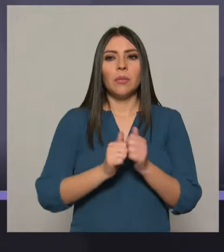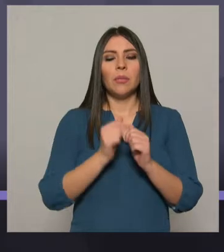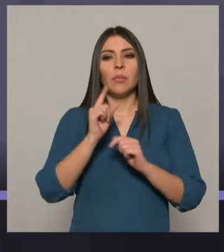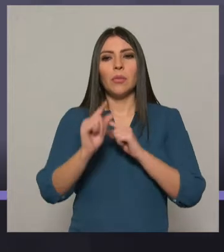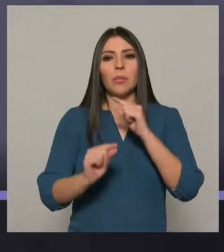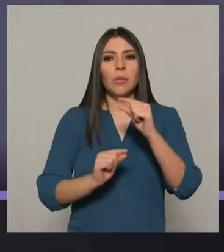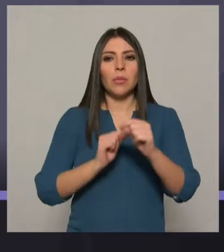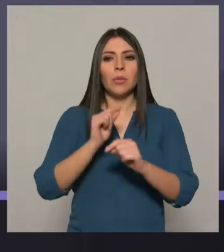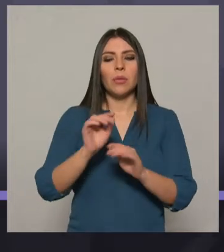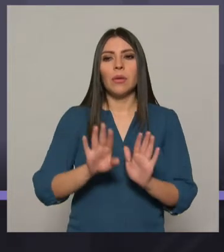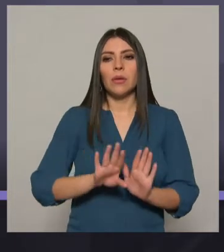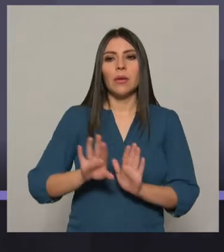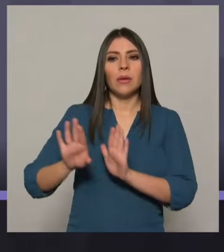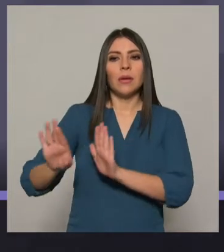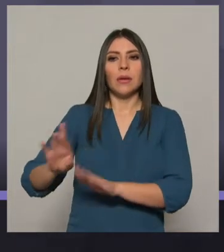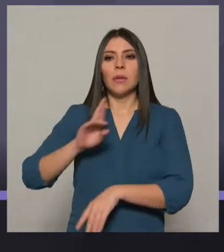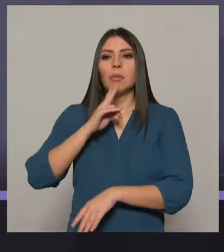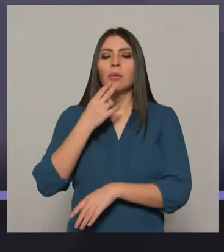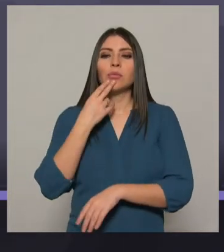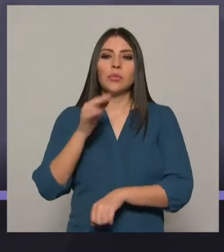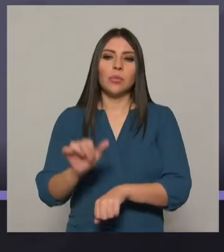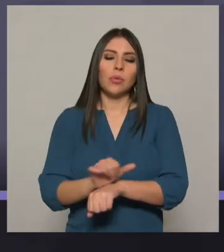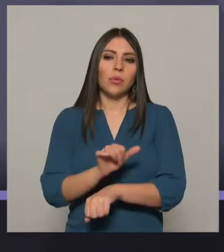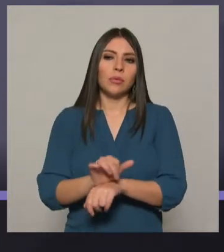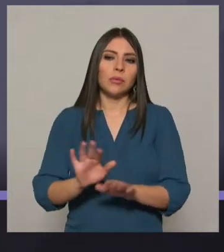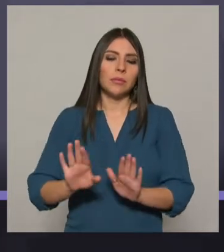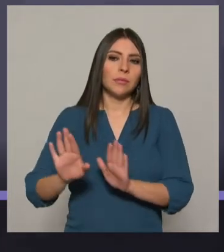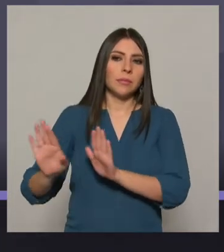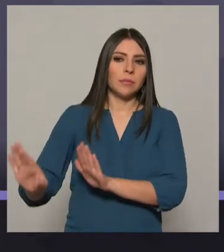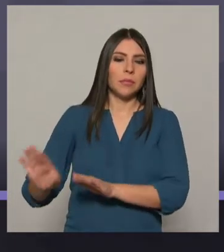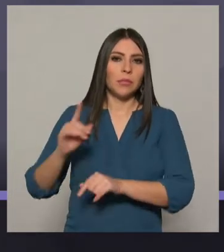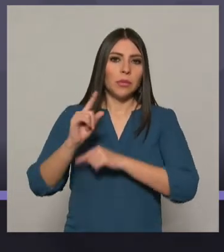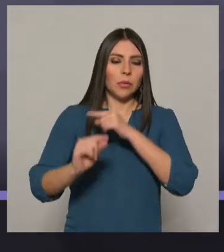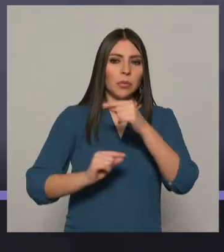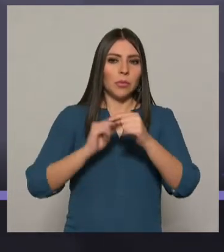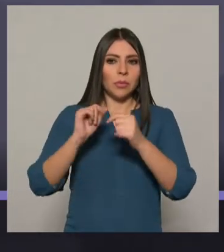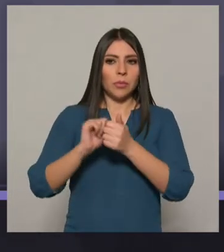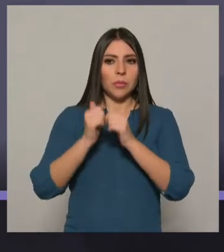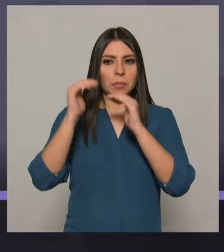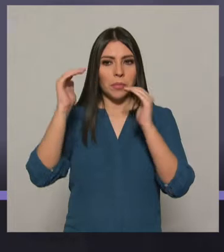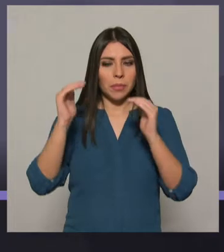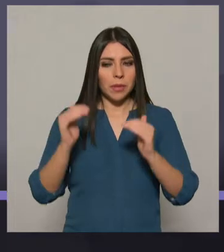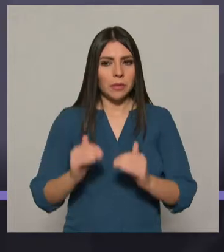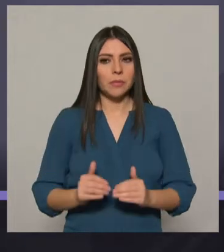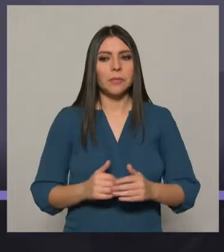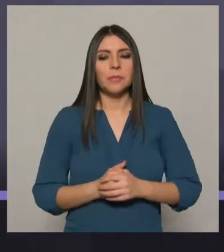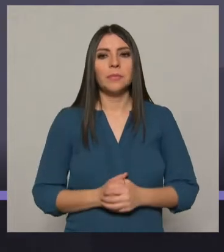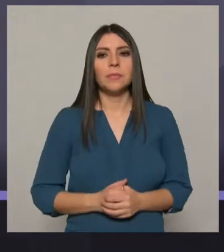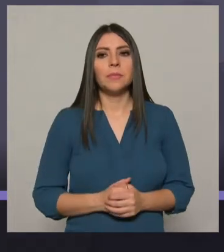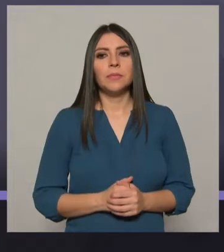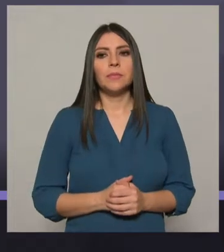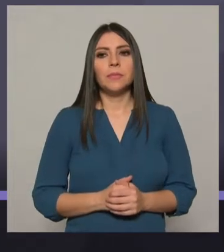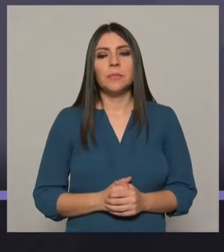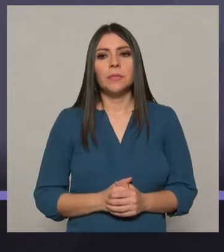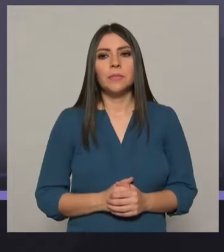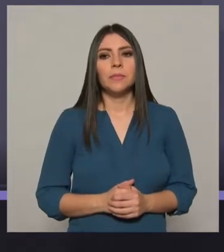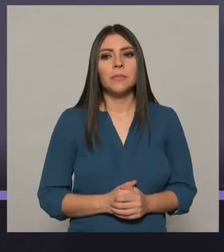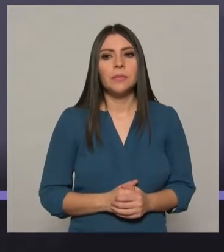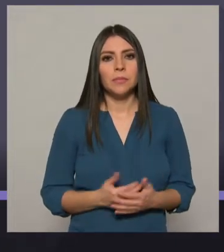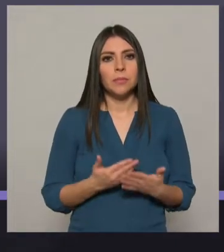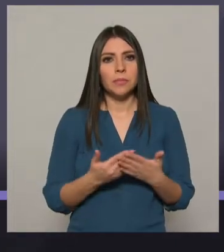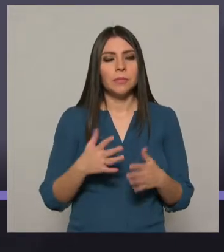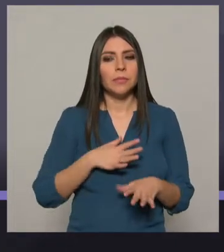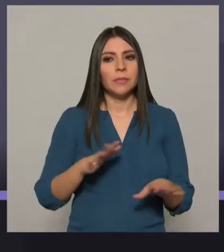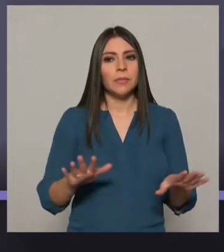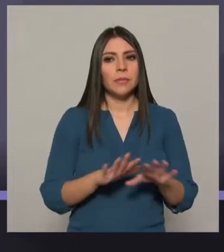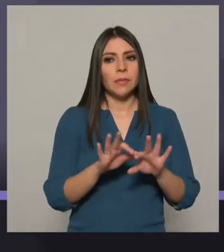lado paulatinamente el uso del automóvil. Tiene que ver con la posibilidad, por supuesto, que eso impacta de manera transversal en